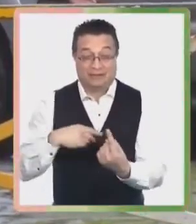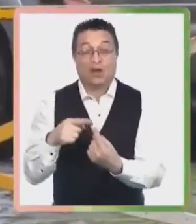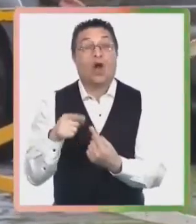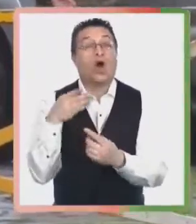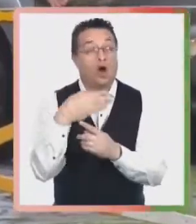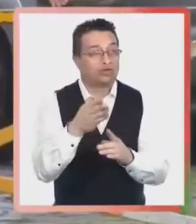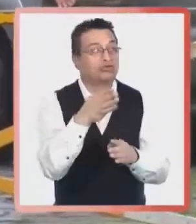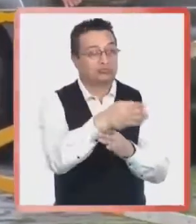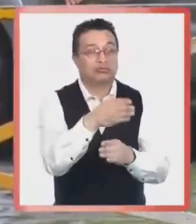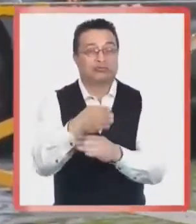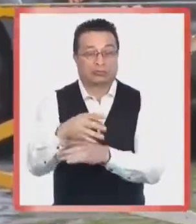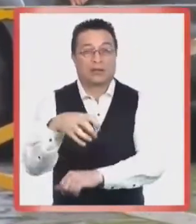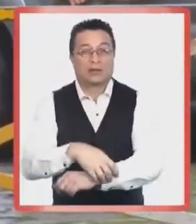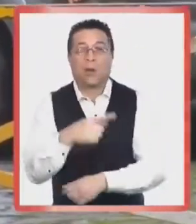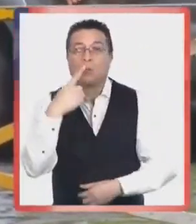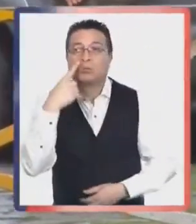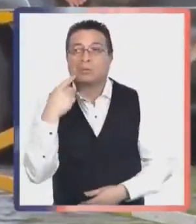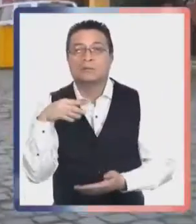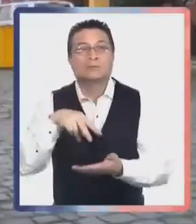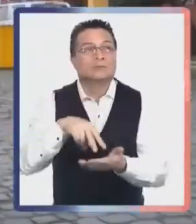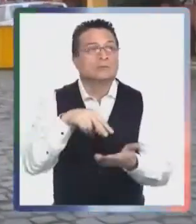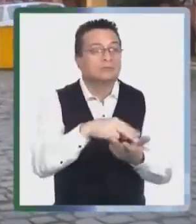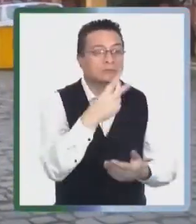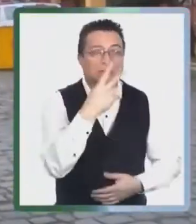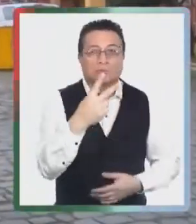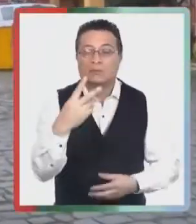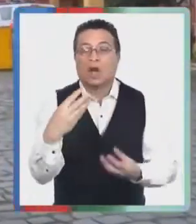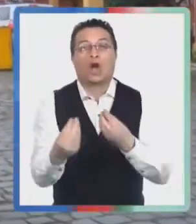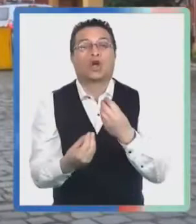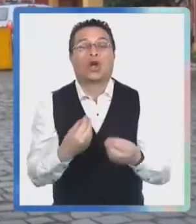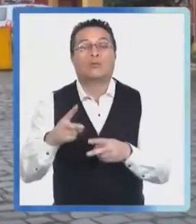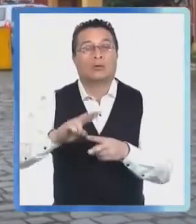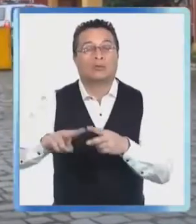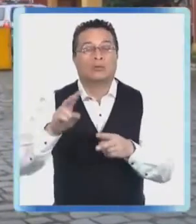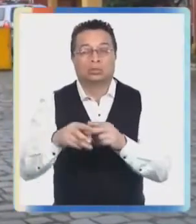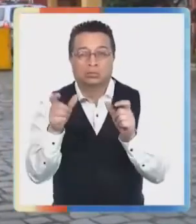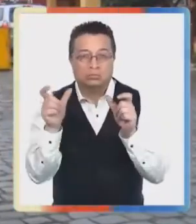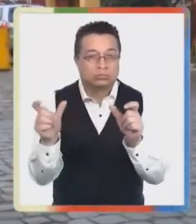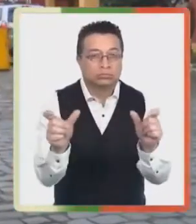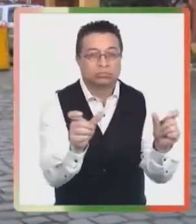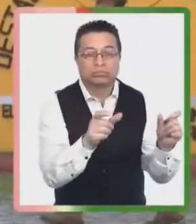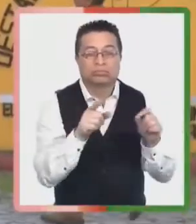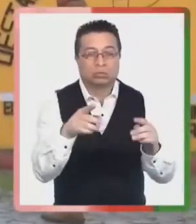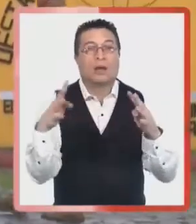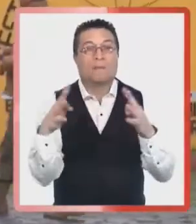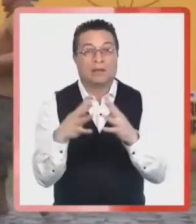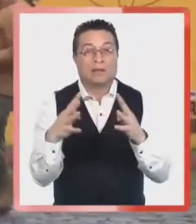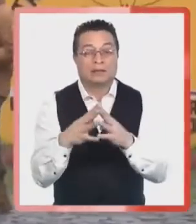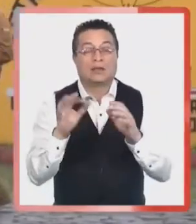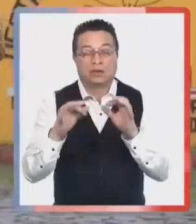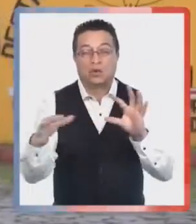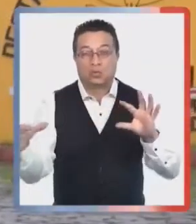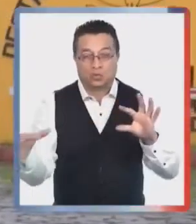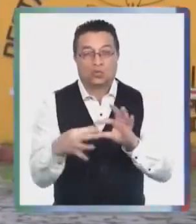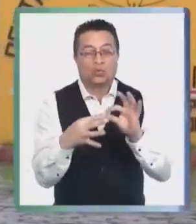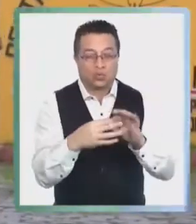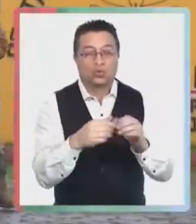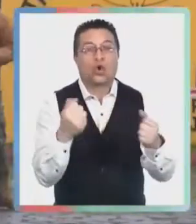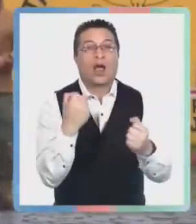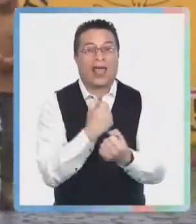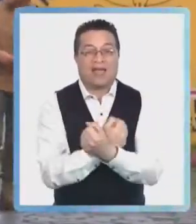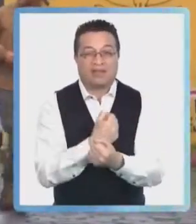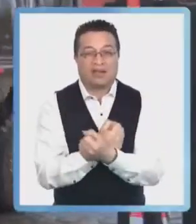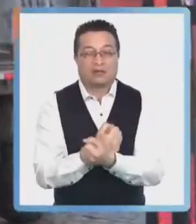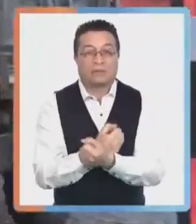sectores de la región para comprobar en terreno cómo se están efectuando los patrullajes del personal militar y en conjunto con